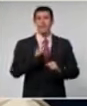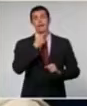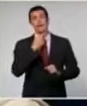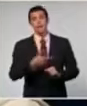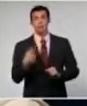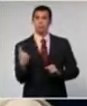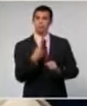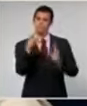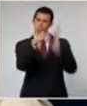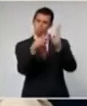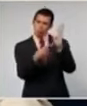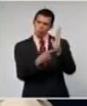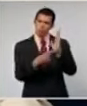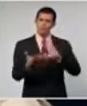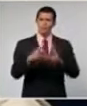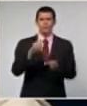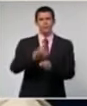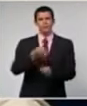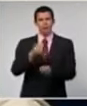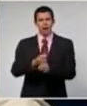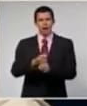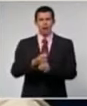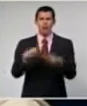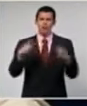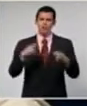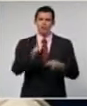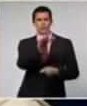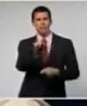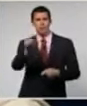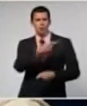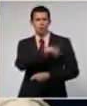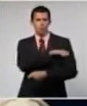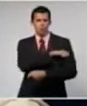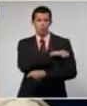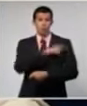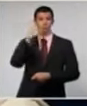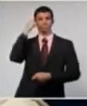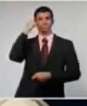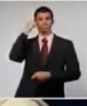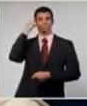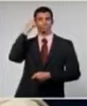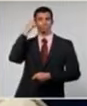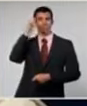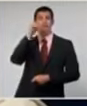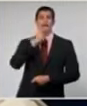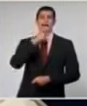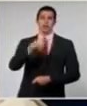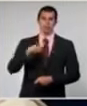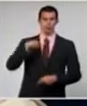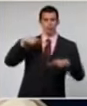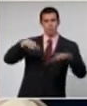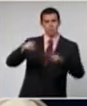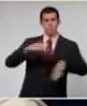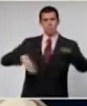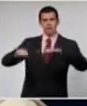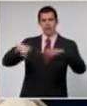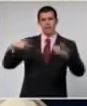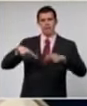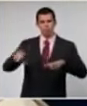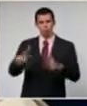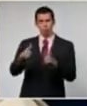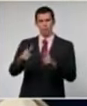medidas coercitivas y la conciencia de la población, logremos un comportamiento acorde con lo que se requiere